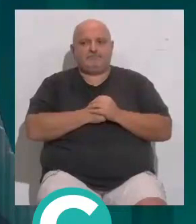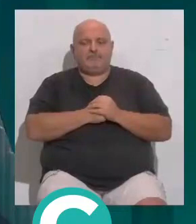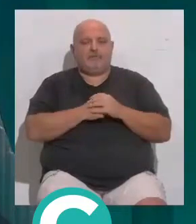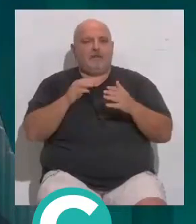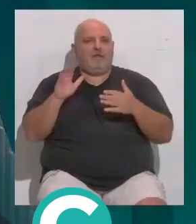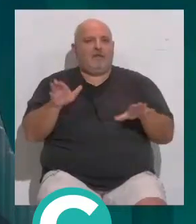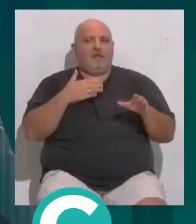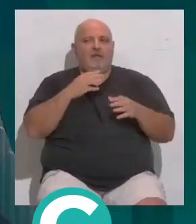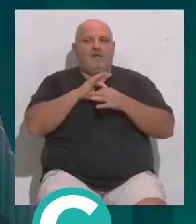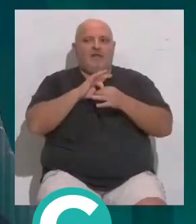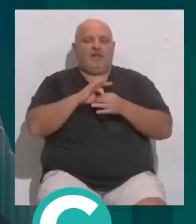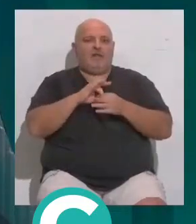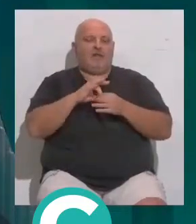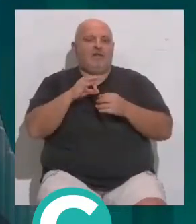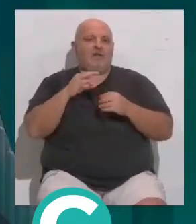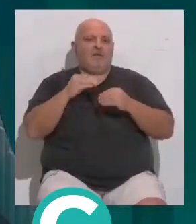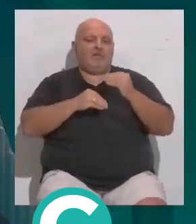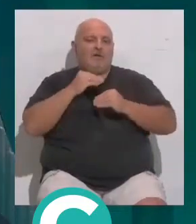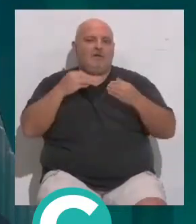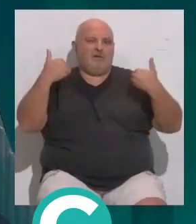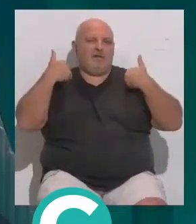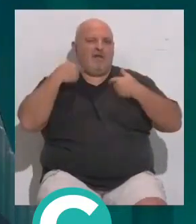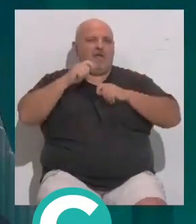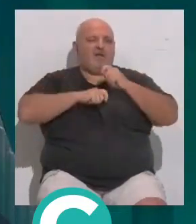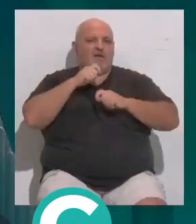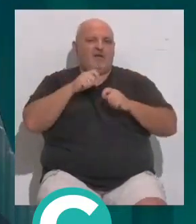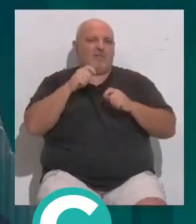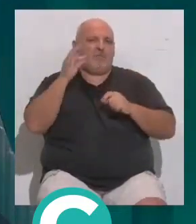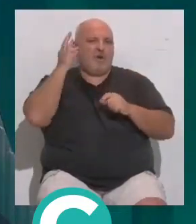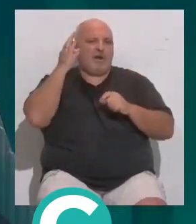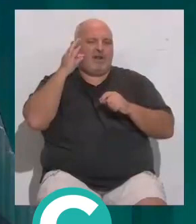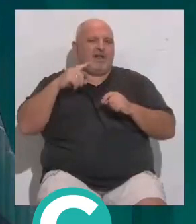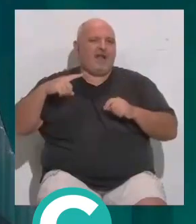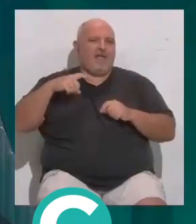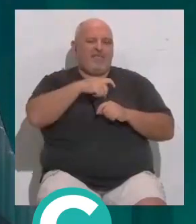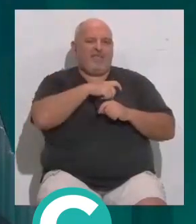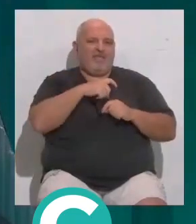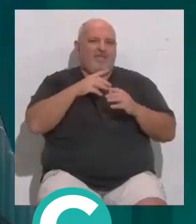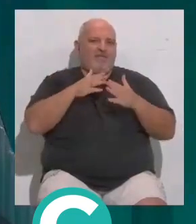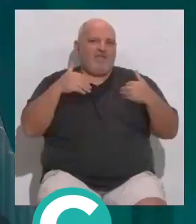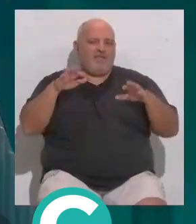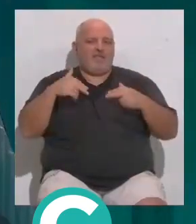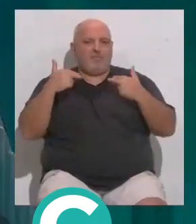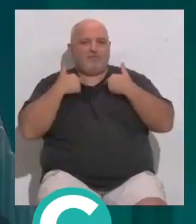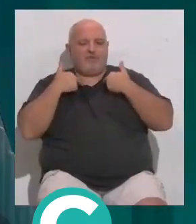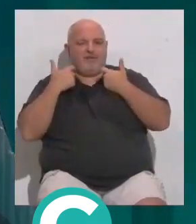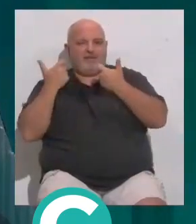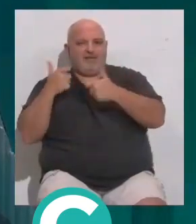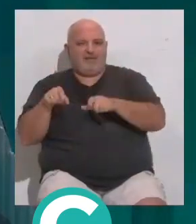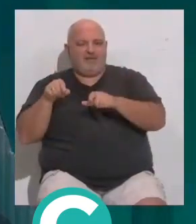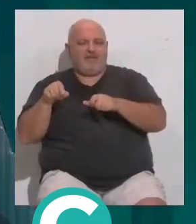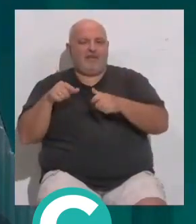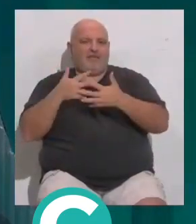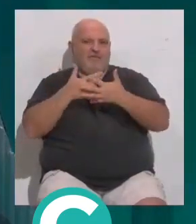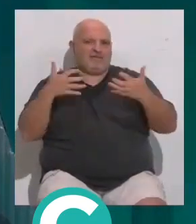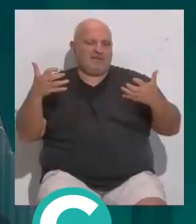Bajo el lema "Sacamos las uñas por ti", la Asociación de Mujeres con Cáncer Bahía y la Diputación Provincial de